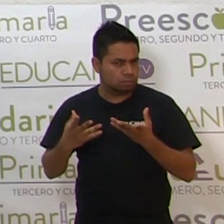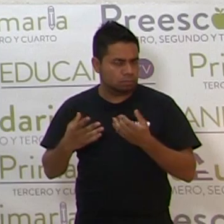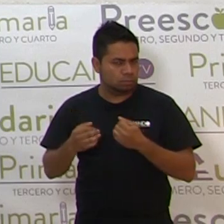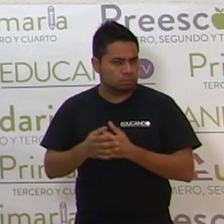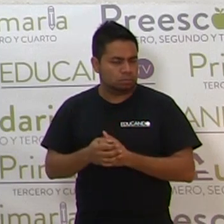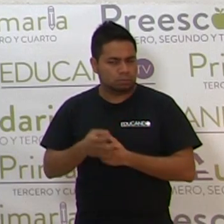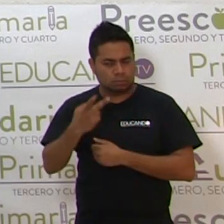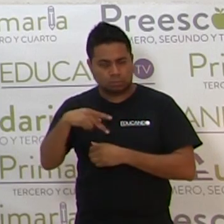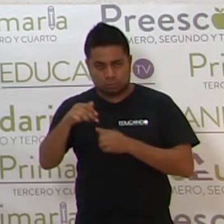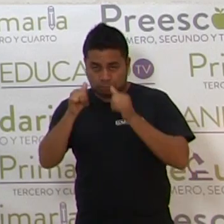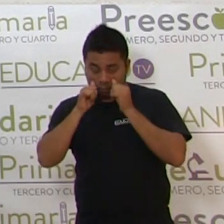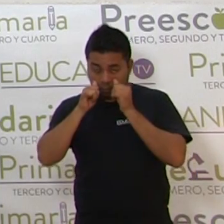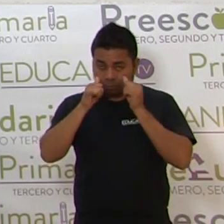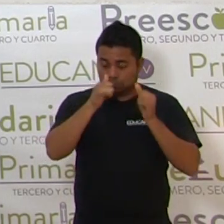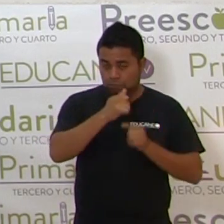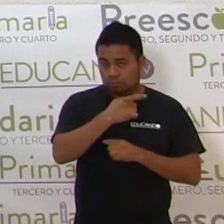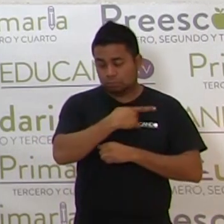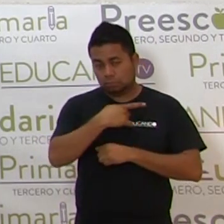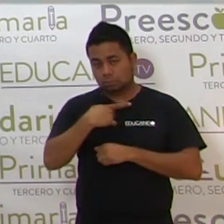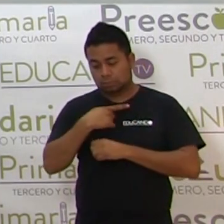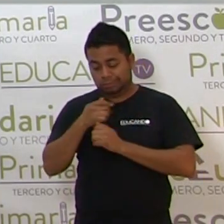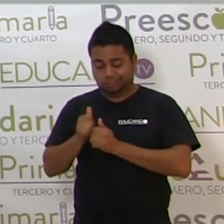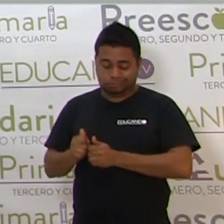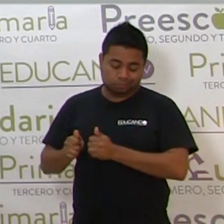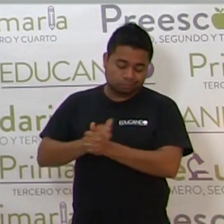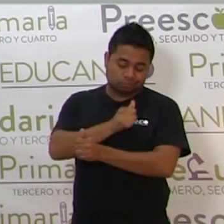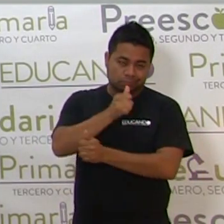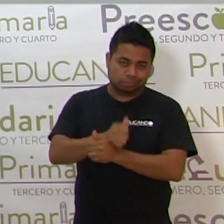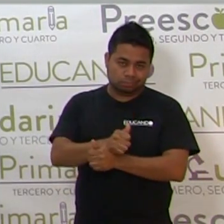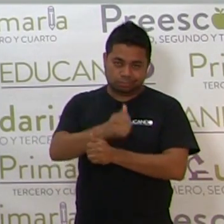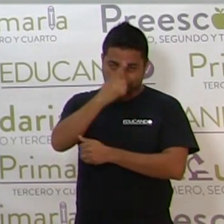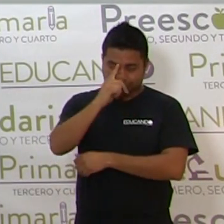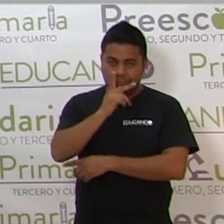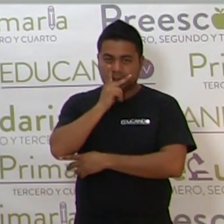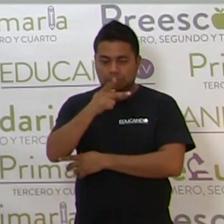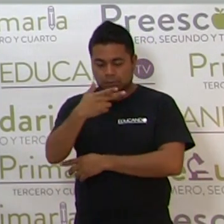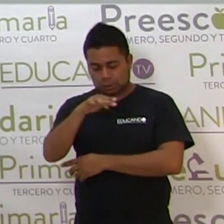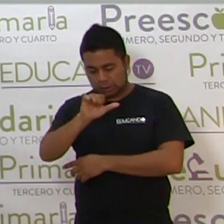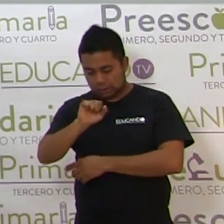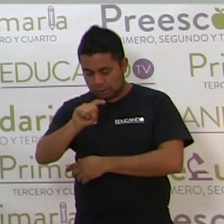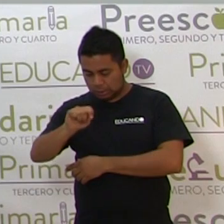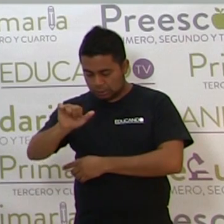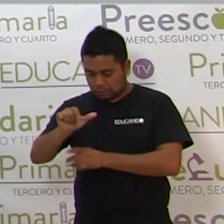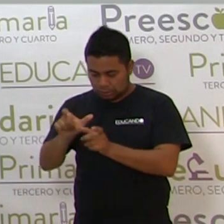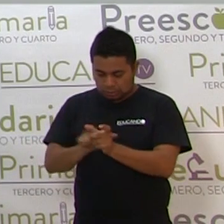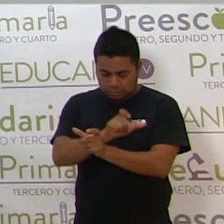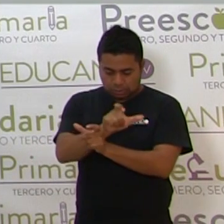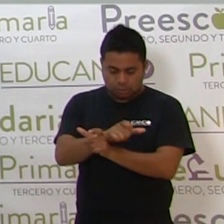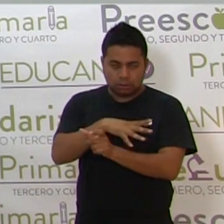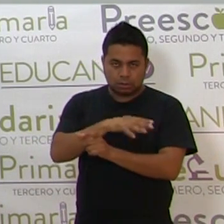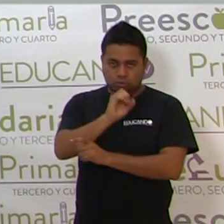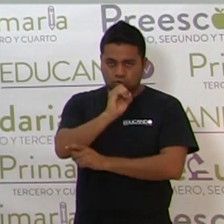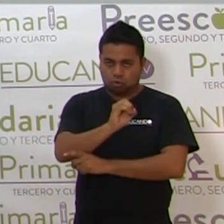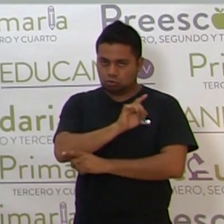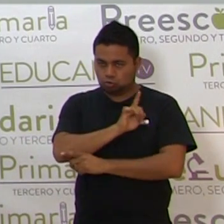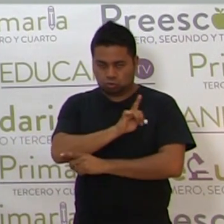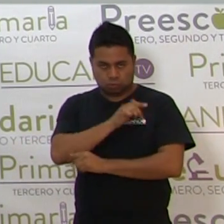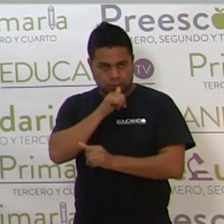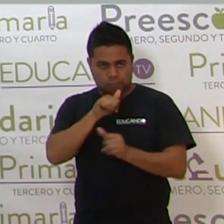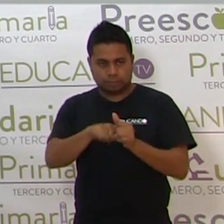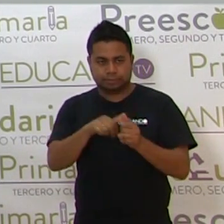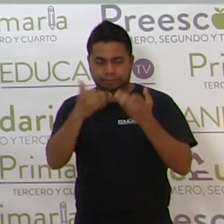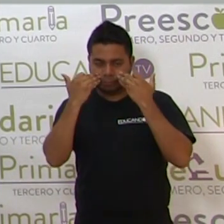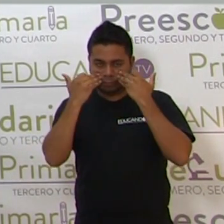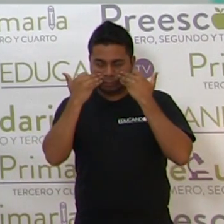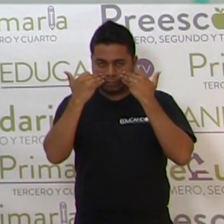Pero toma en cuenta también de que atrás de la palabra hasta tenemos una O.